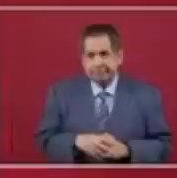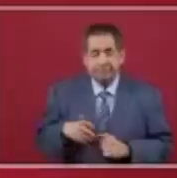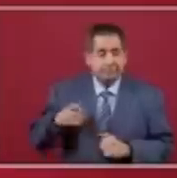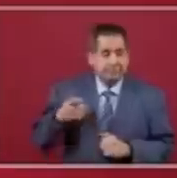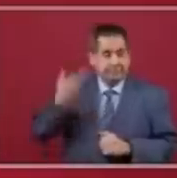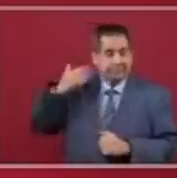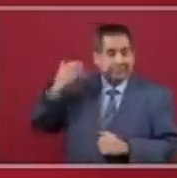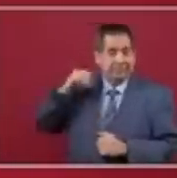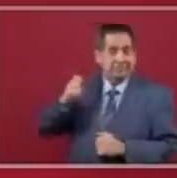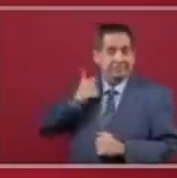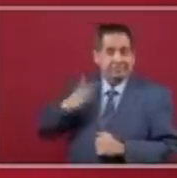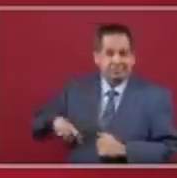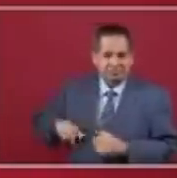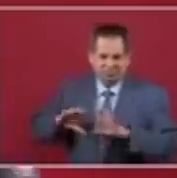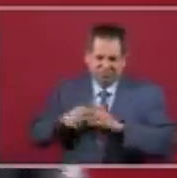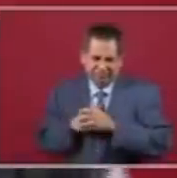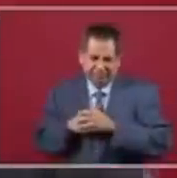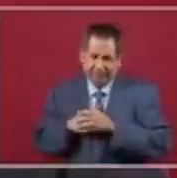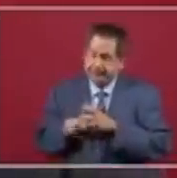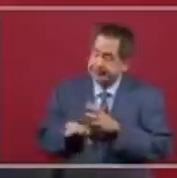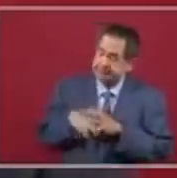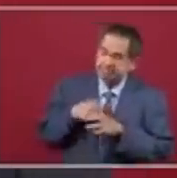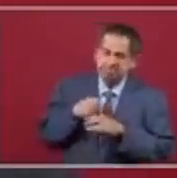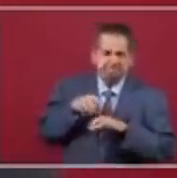esmeraron en